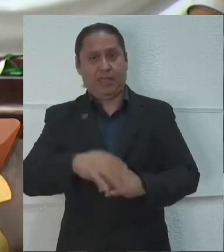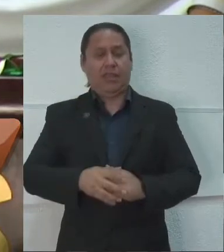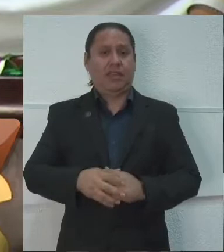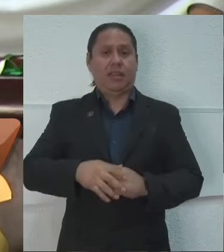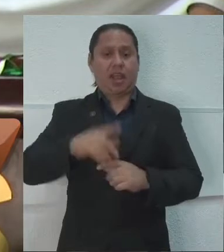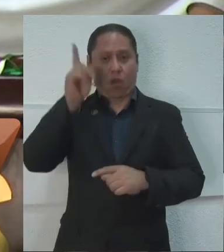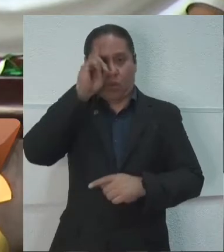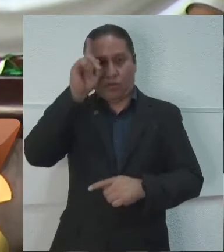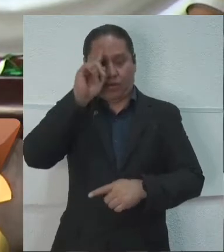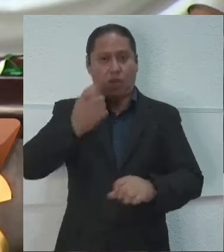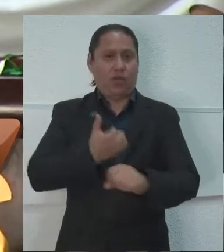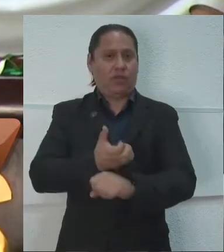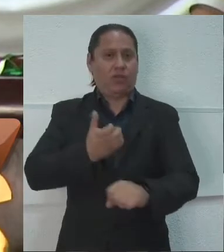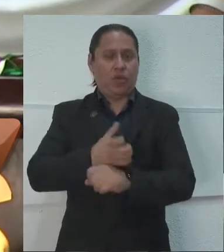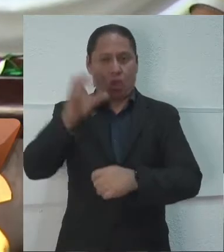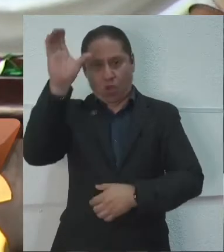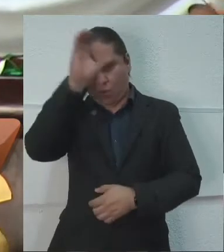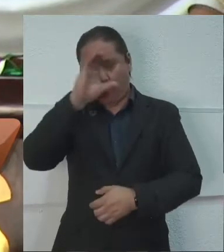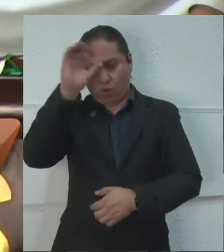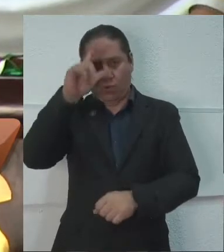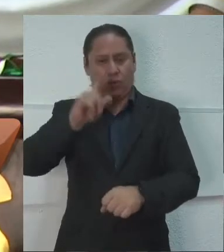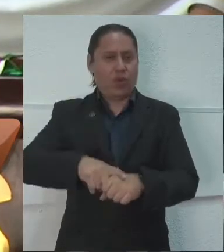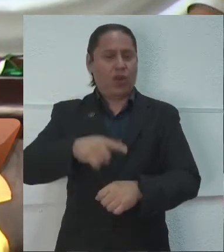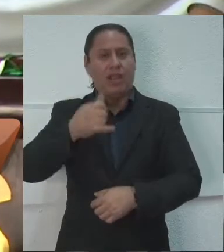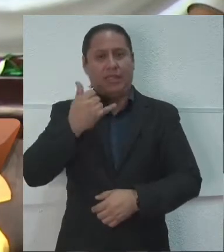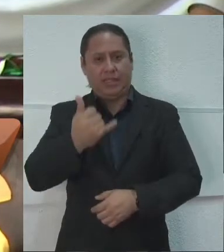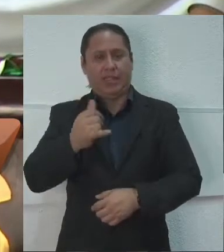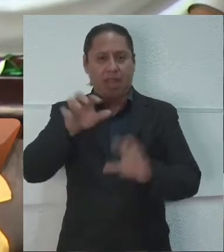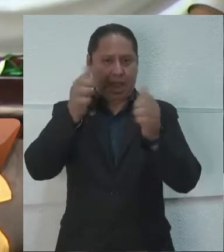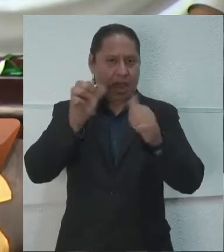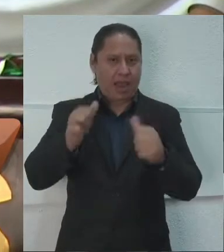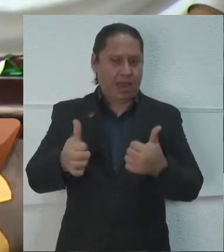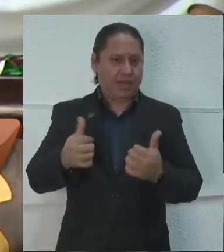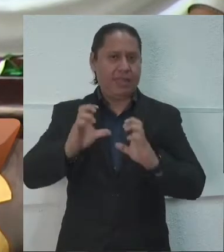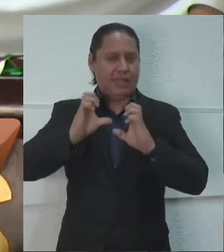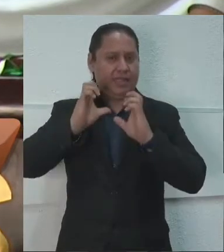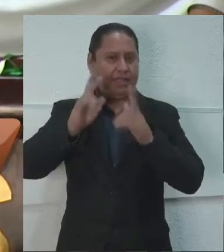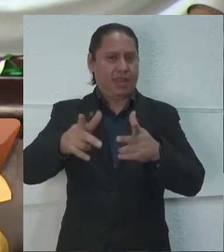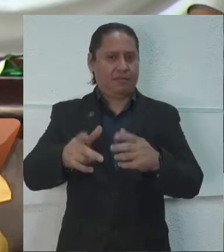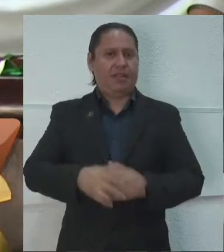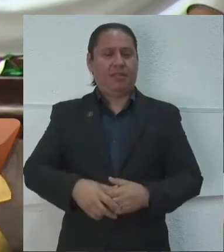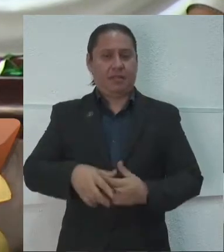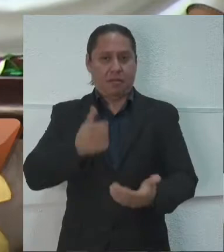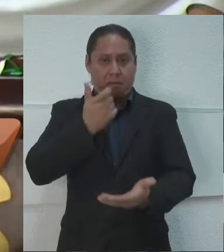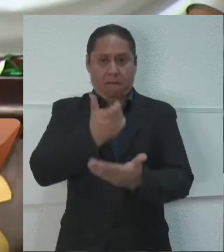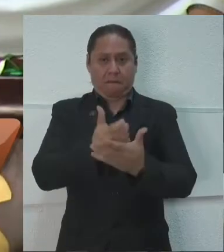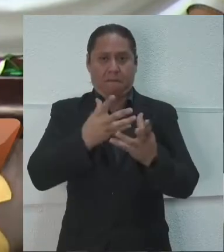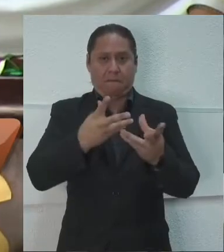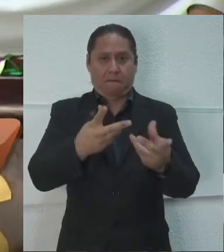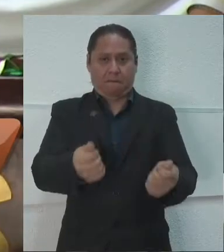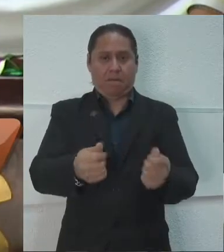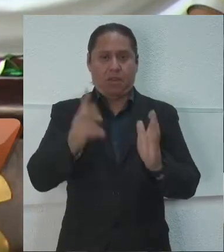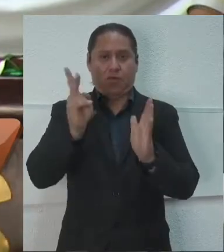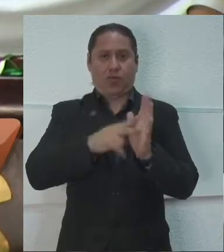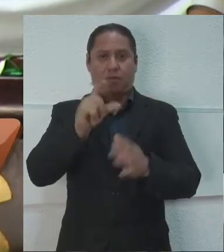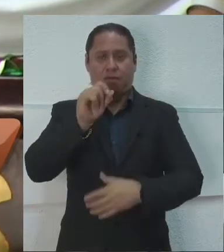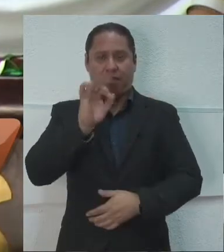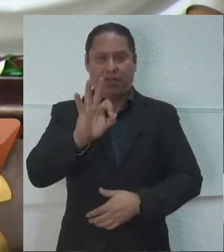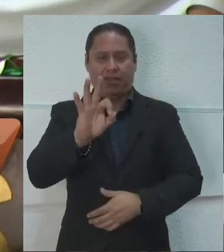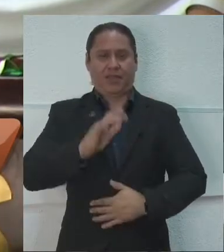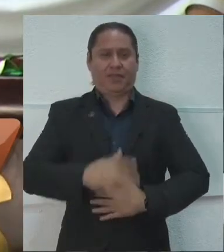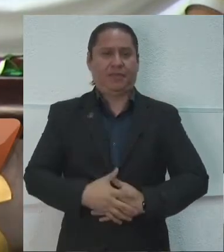Consejo Estatal para las Culturas y las Artes de Chiapas, en el presupuesto de egresos del ejercicio fiscal